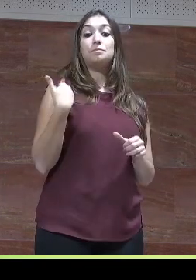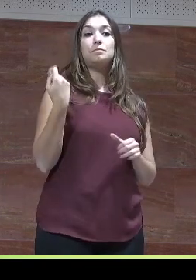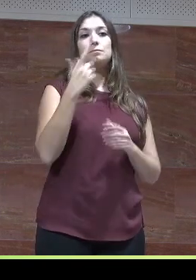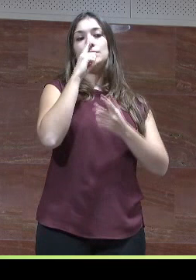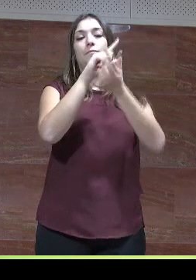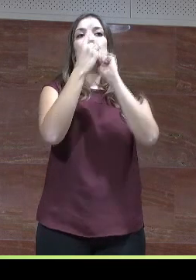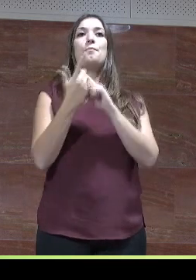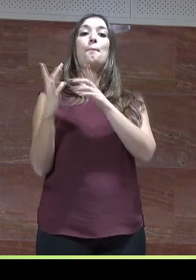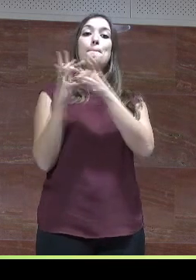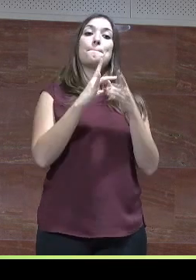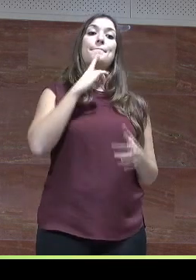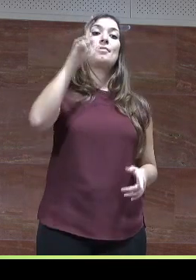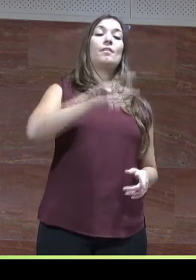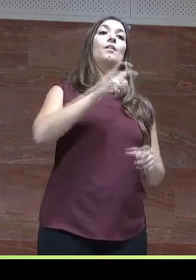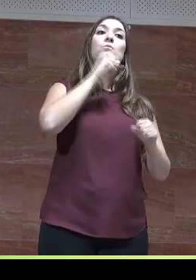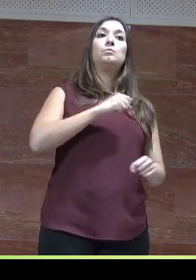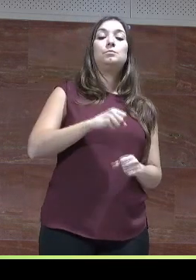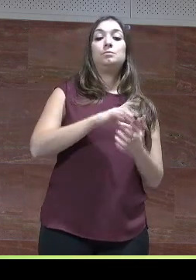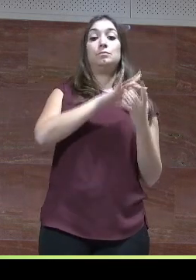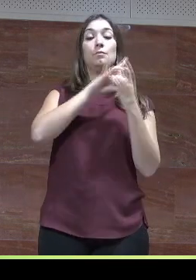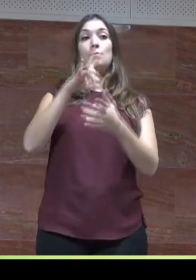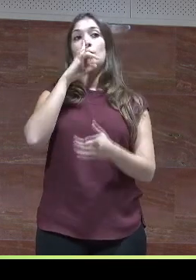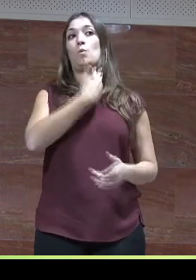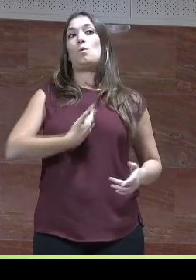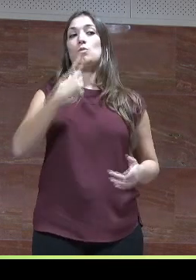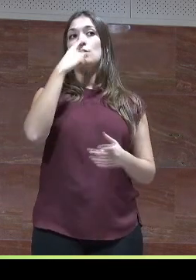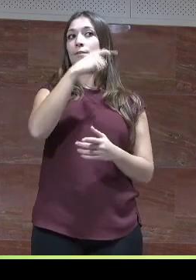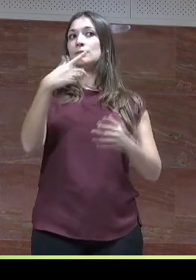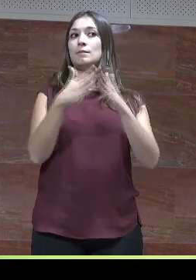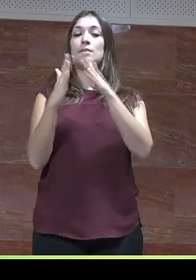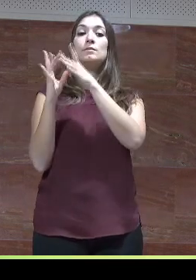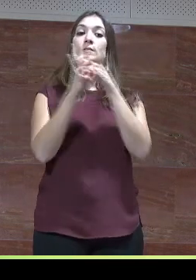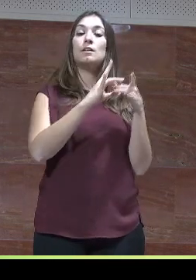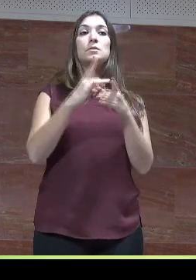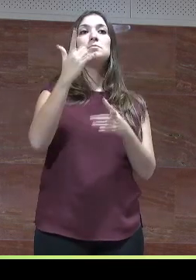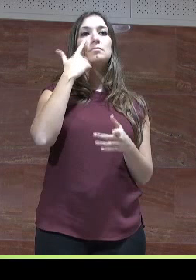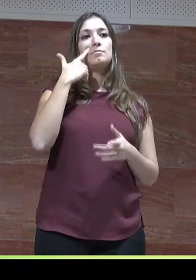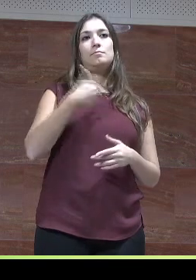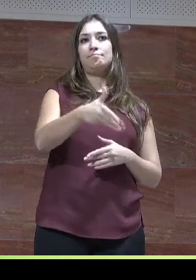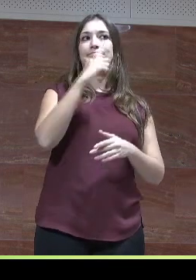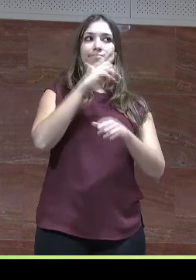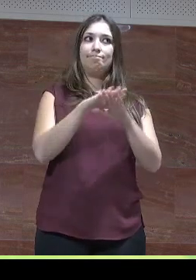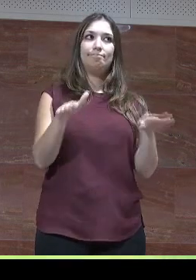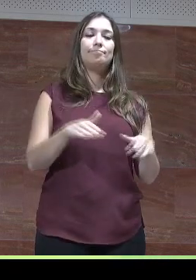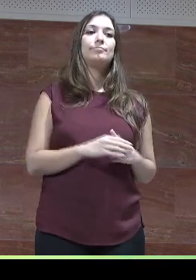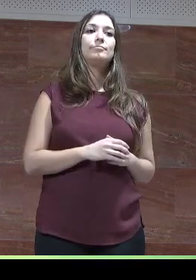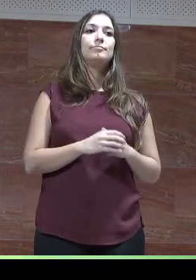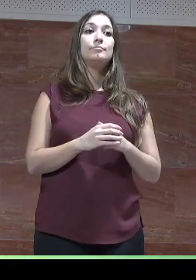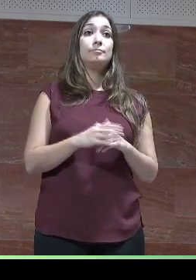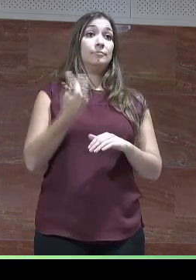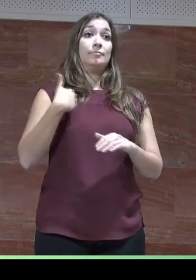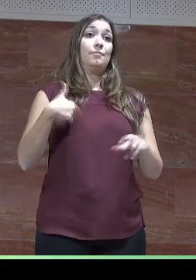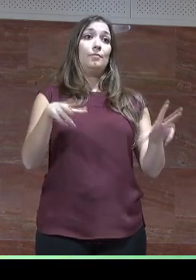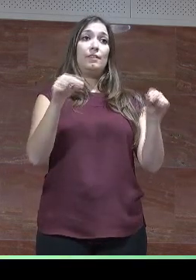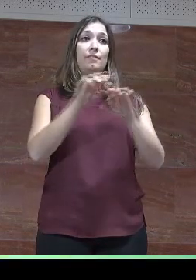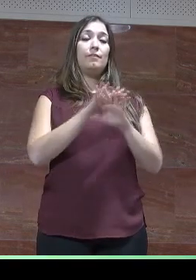el binomio persona mayor igual a propietaria de vivienda, vamos a ver que se va a romper, porque ya de hecho se está